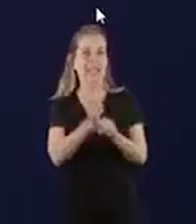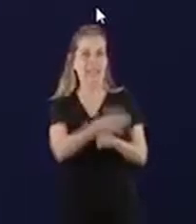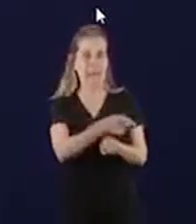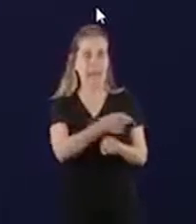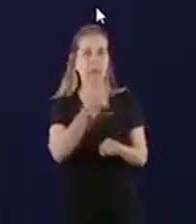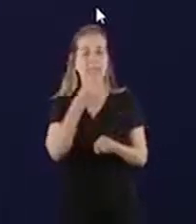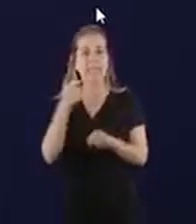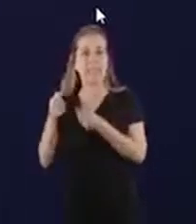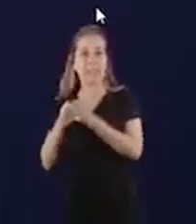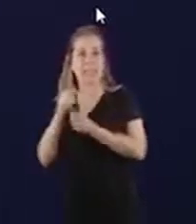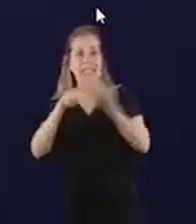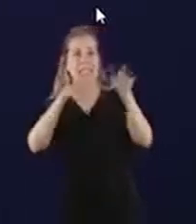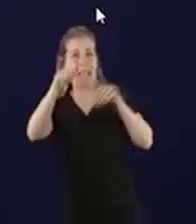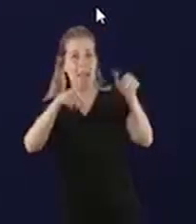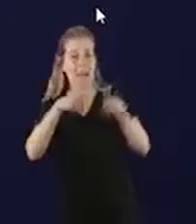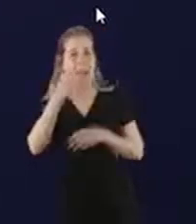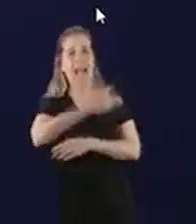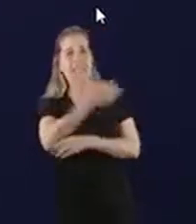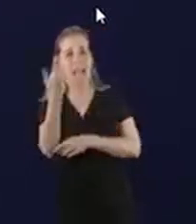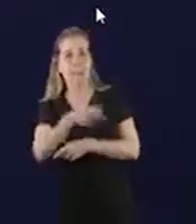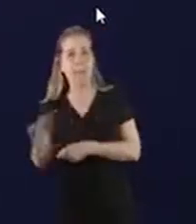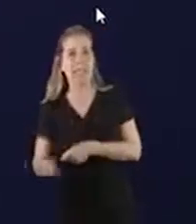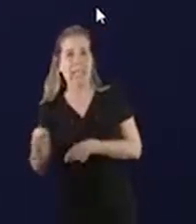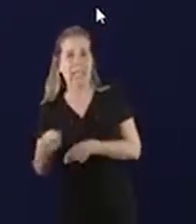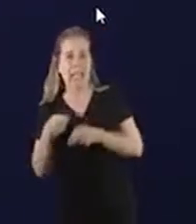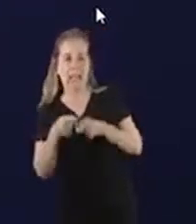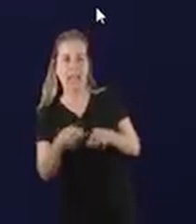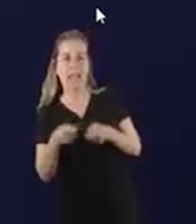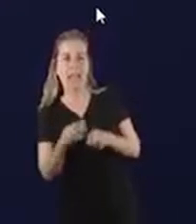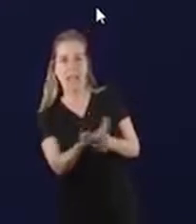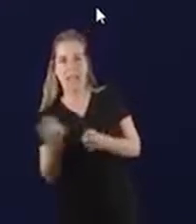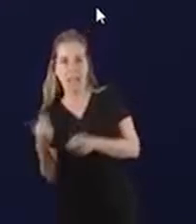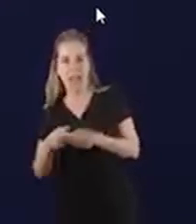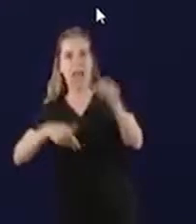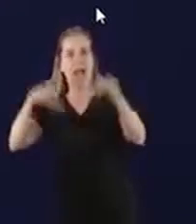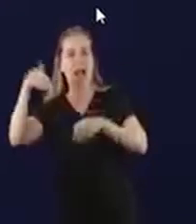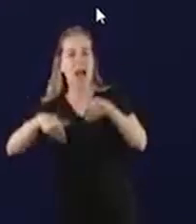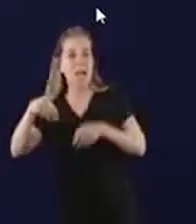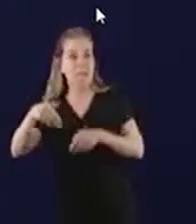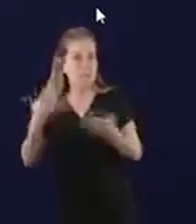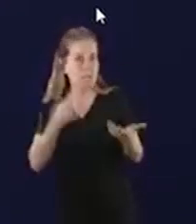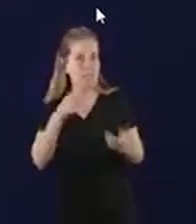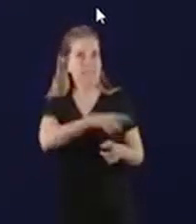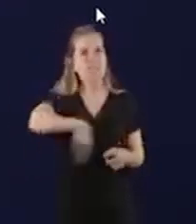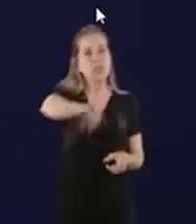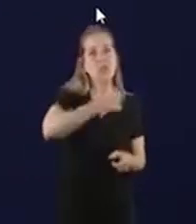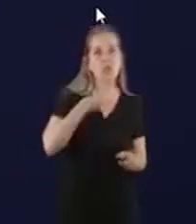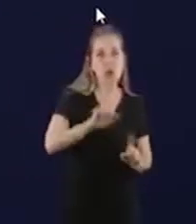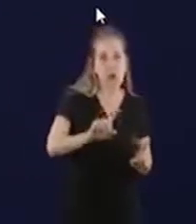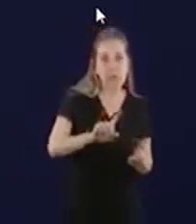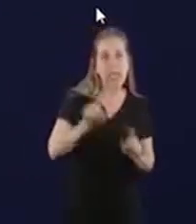a asamblea sean extorsionados o no quieran directamente no quieran participar Quiénes fuesen esos extorsionadores iban a